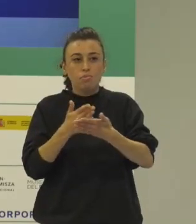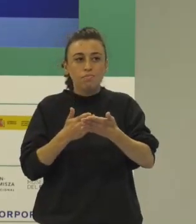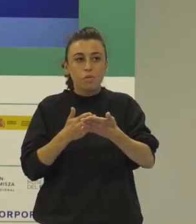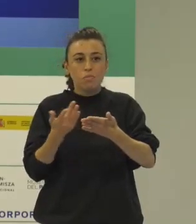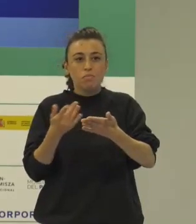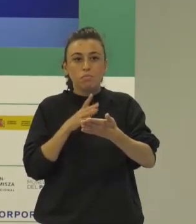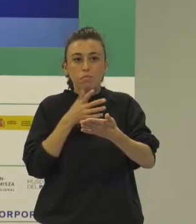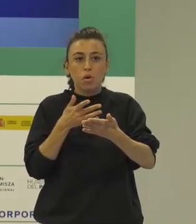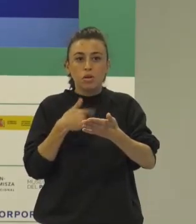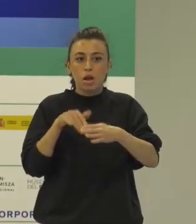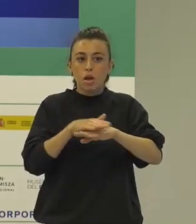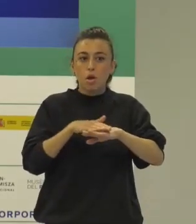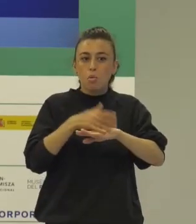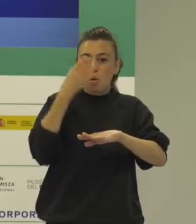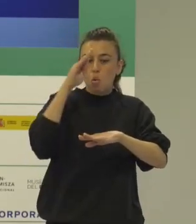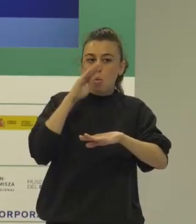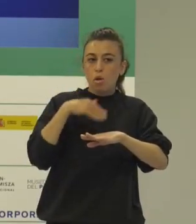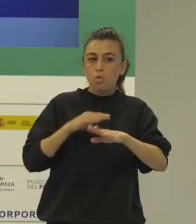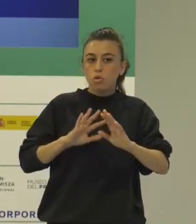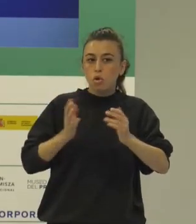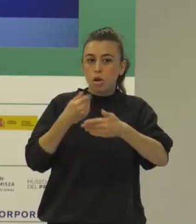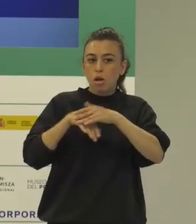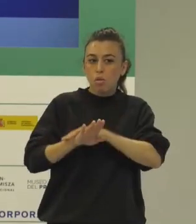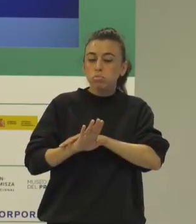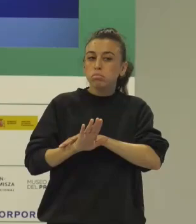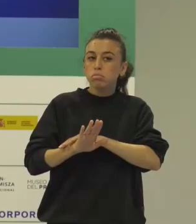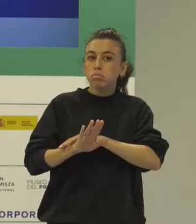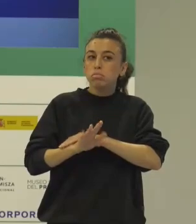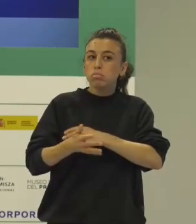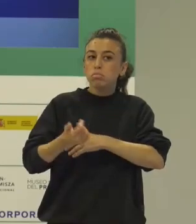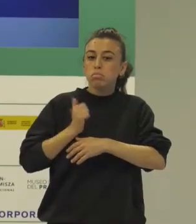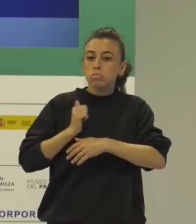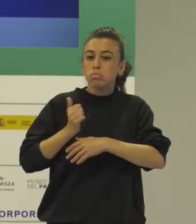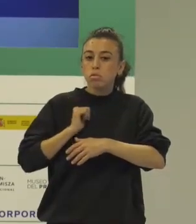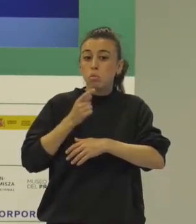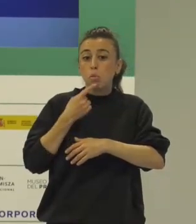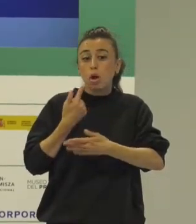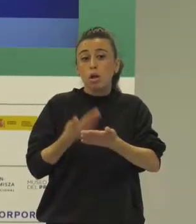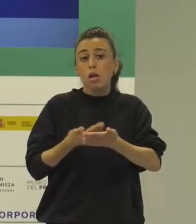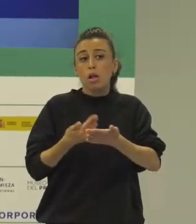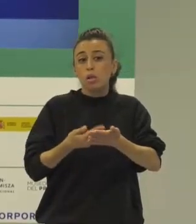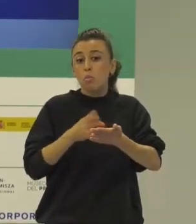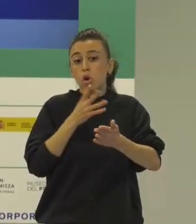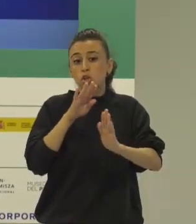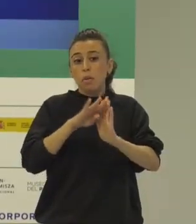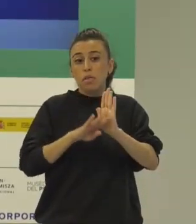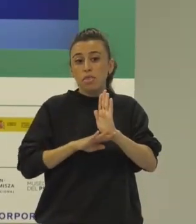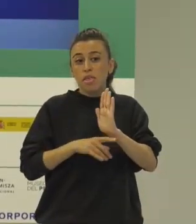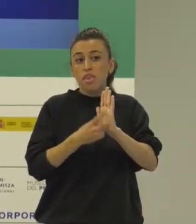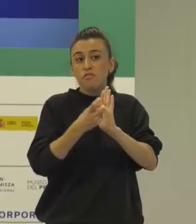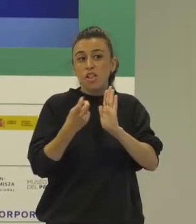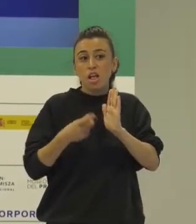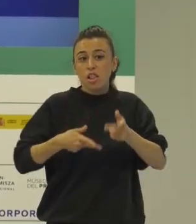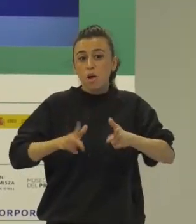cubano lucra con el embargo, porque se justifica en el embargo para decir que por eso toman las medidas de la falta de libertades en